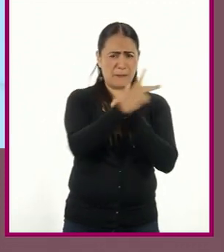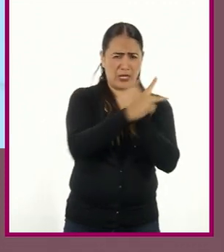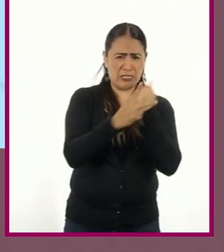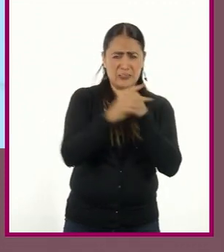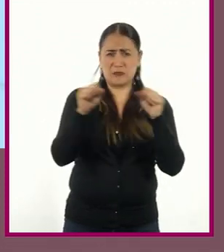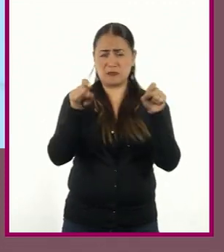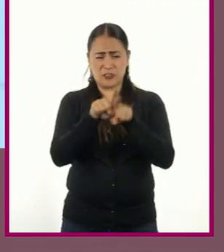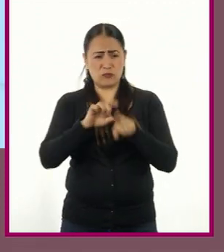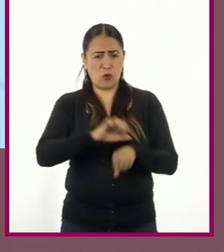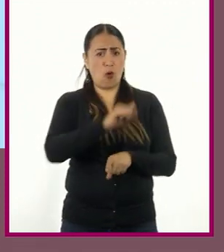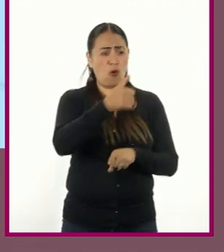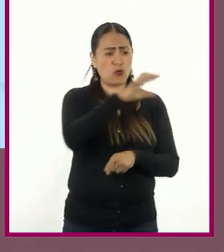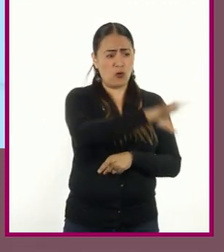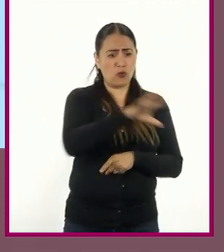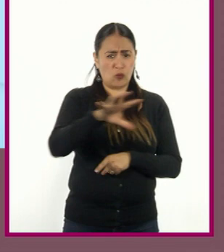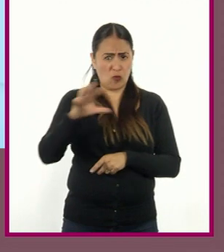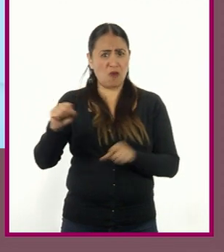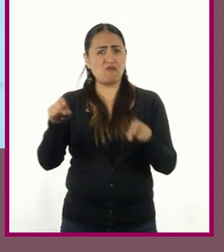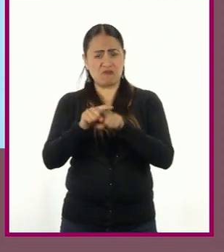continentes.